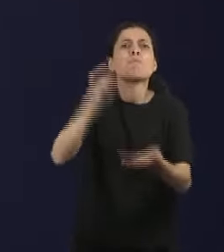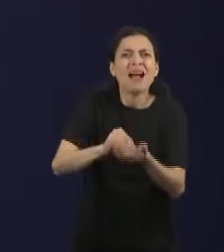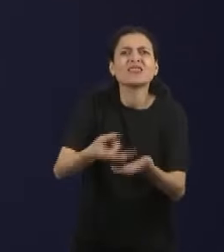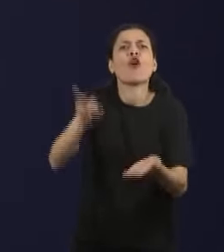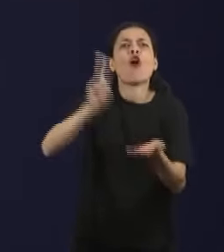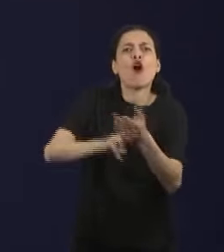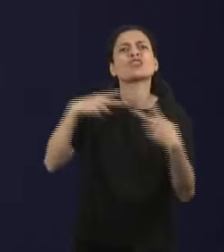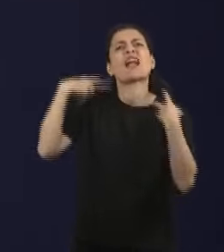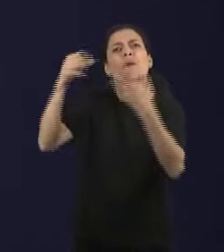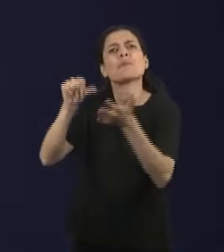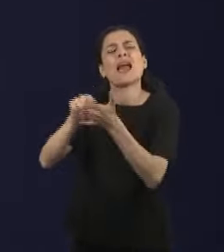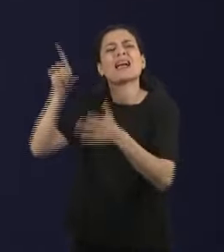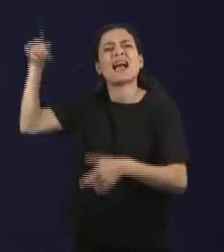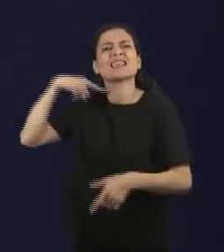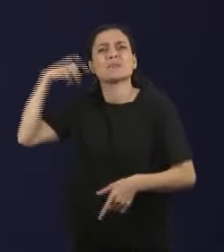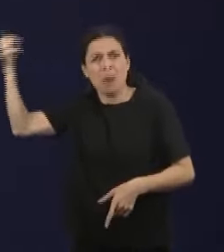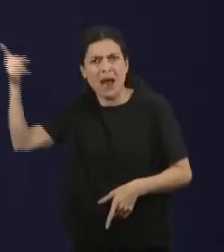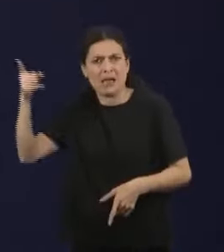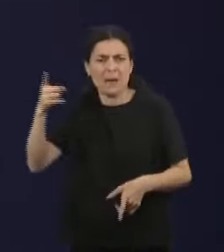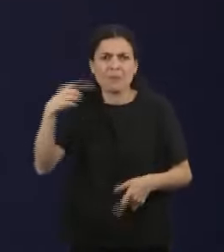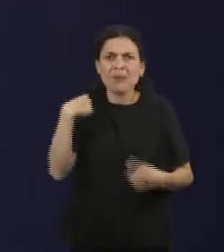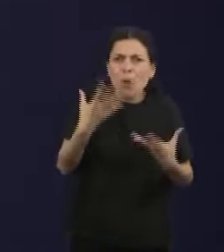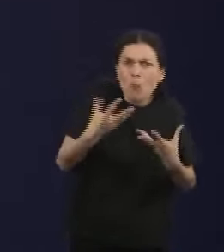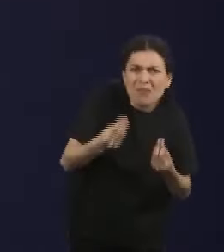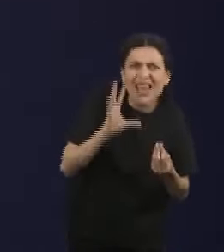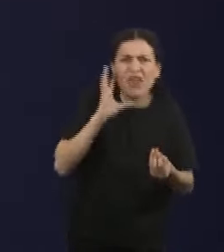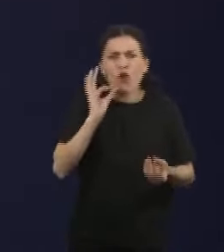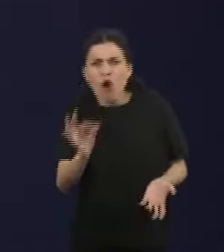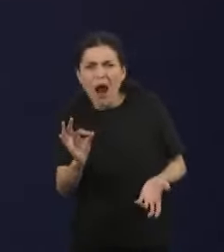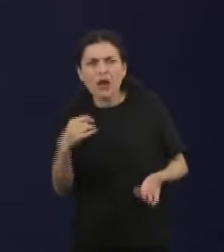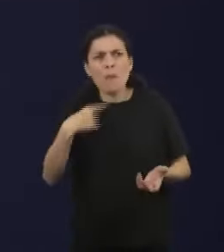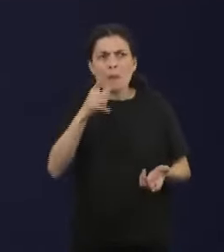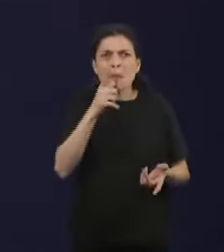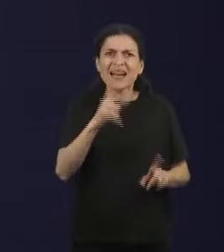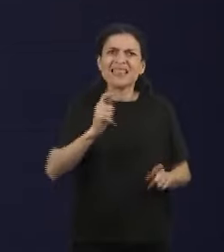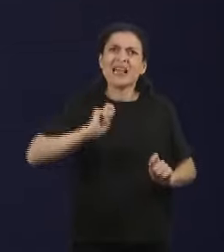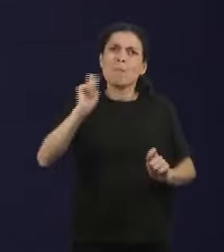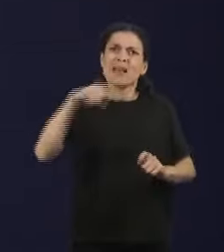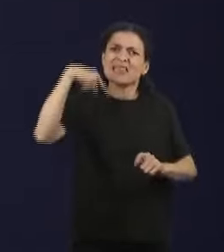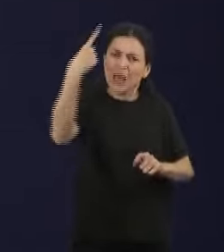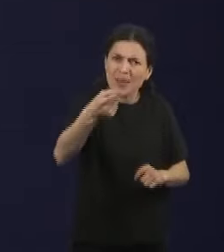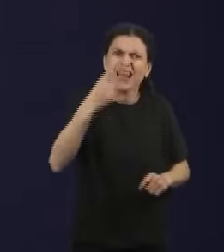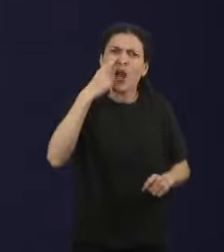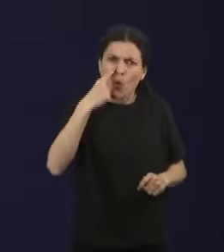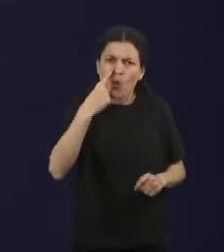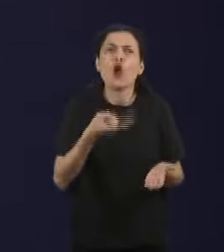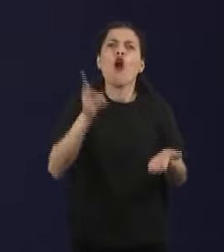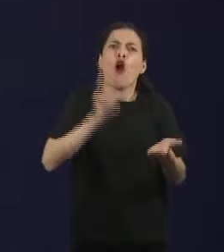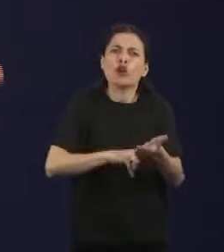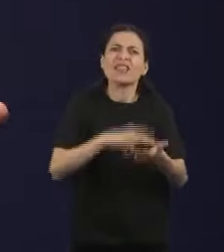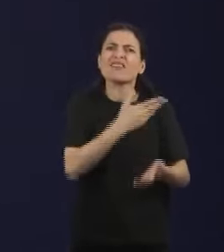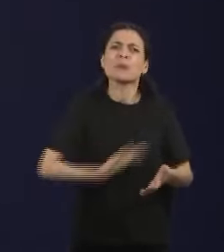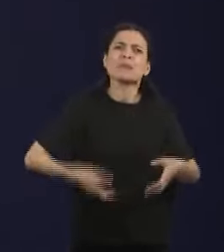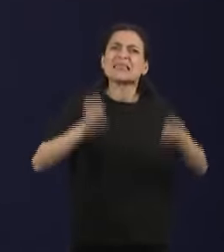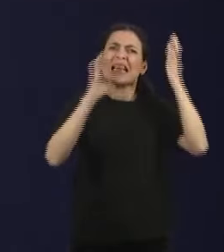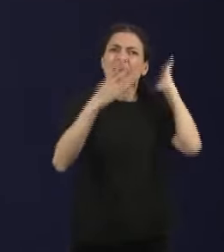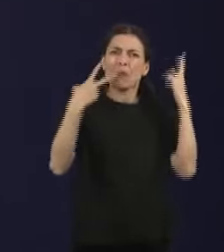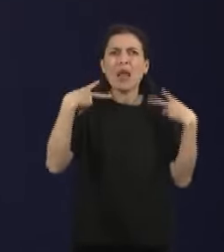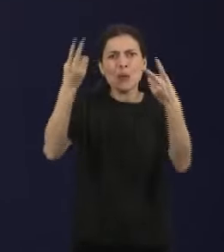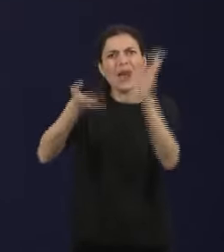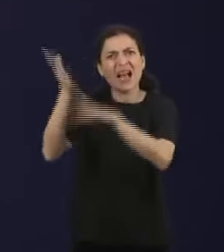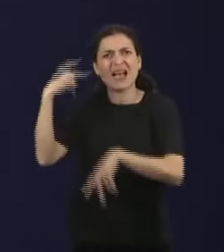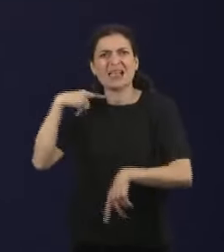reuniones con empresarios el mes que viene en junio entiendo el presidente va estar otra vez España pero cuando lo tenga se lo voy a